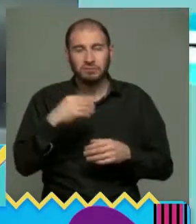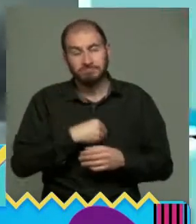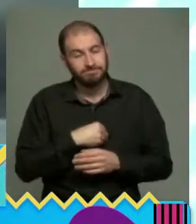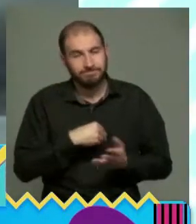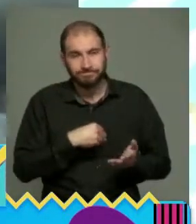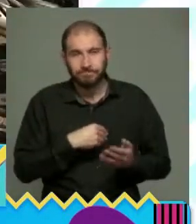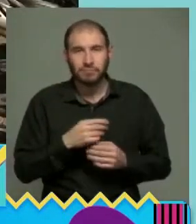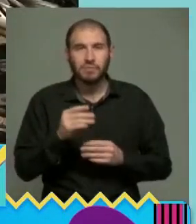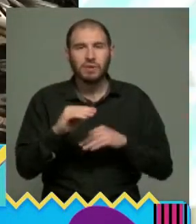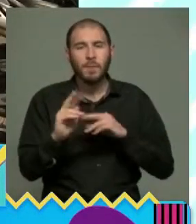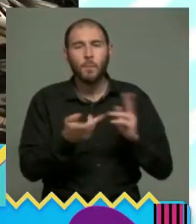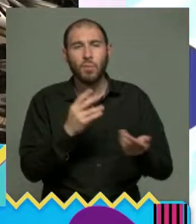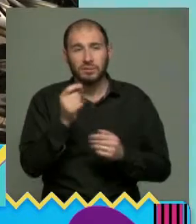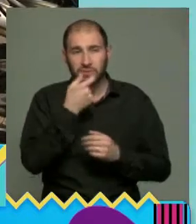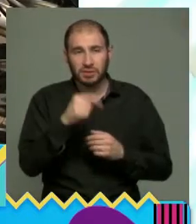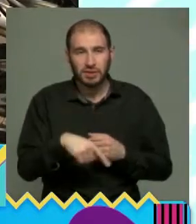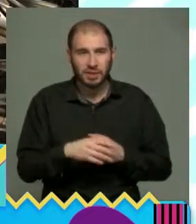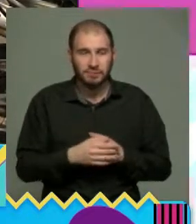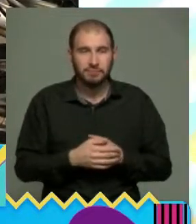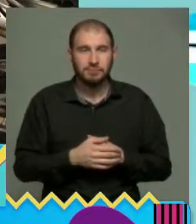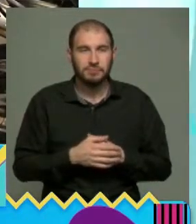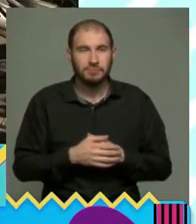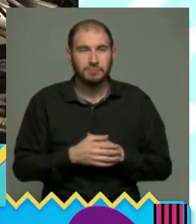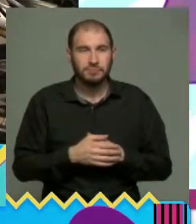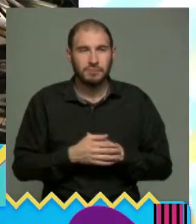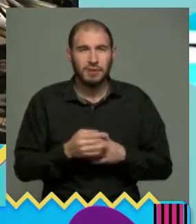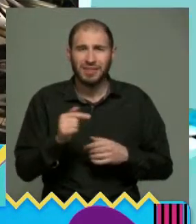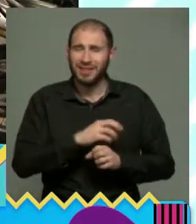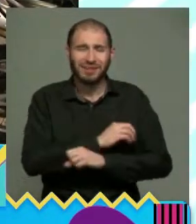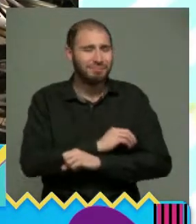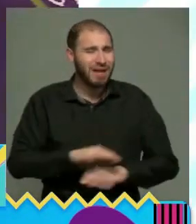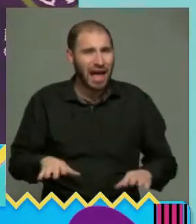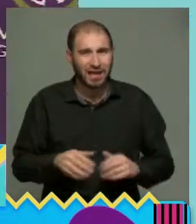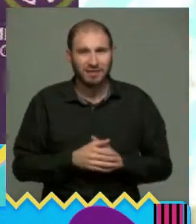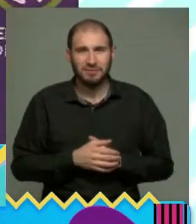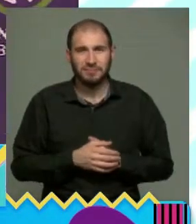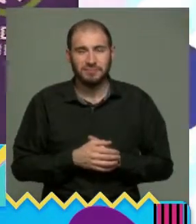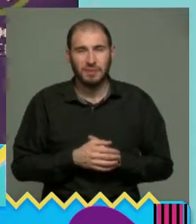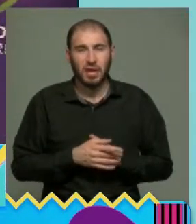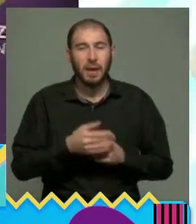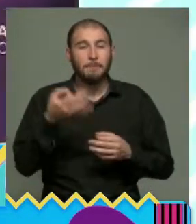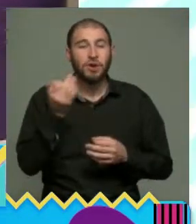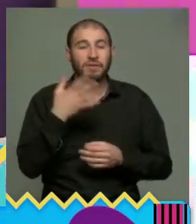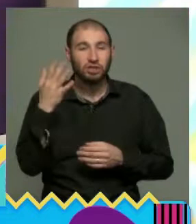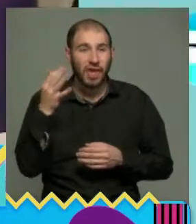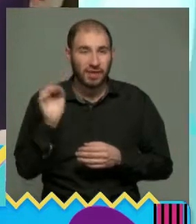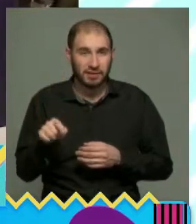lamentablemente, el número de víctimas este año en Mendoza, pero es terrible que profesionales del